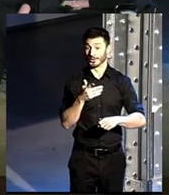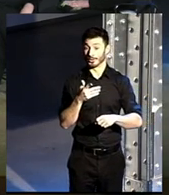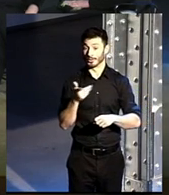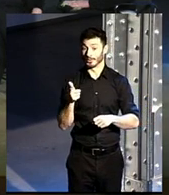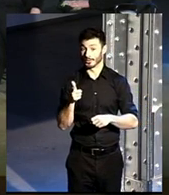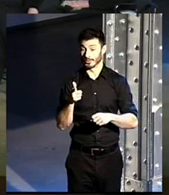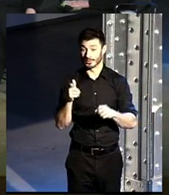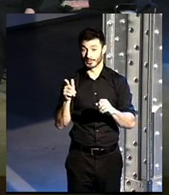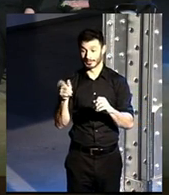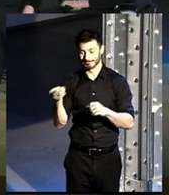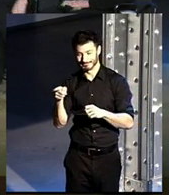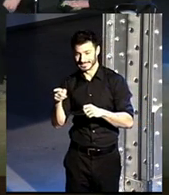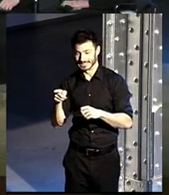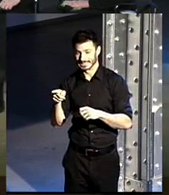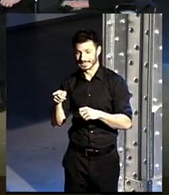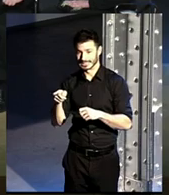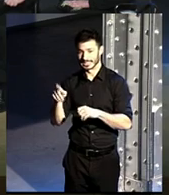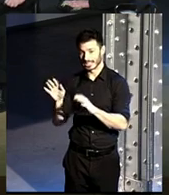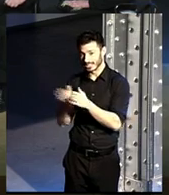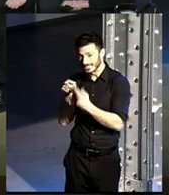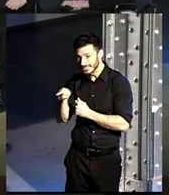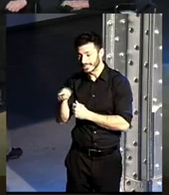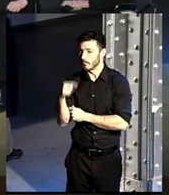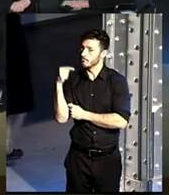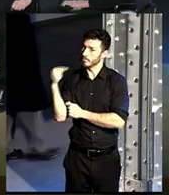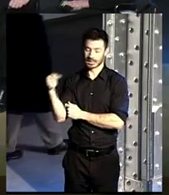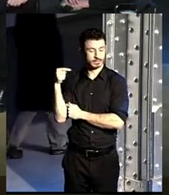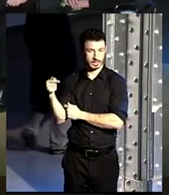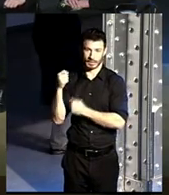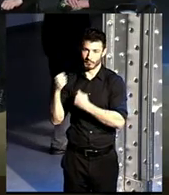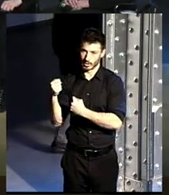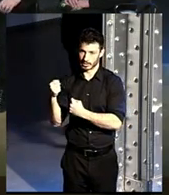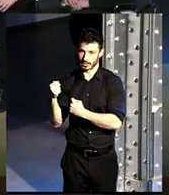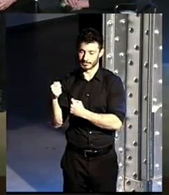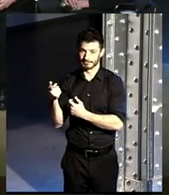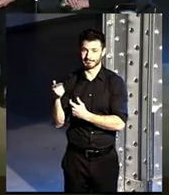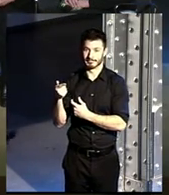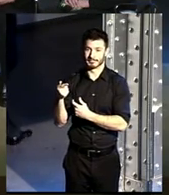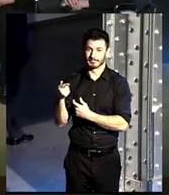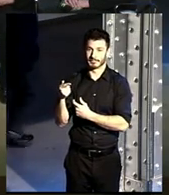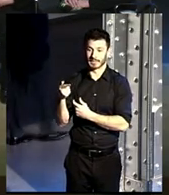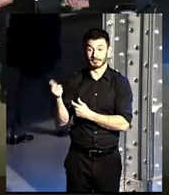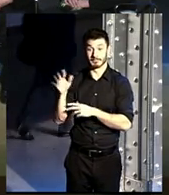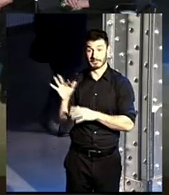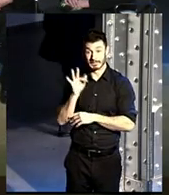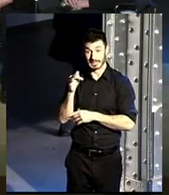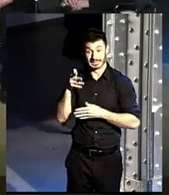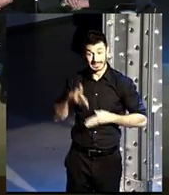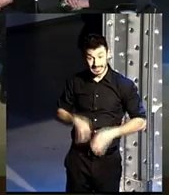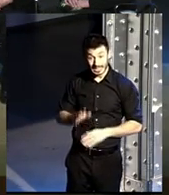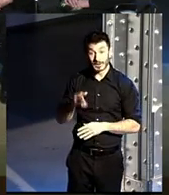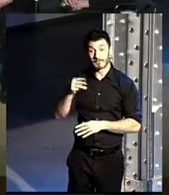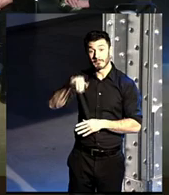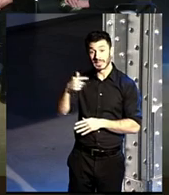pesimista y hay que decir también que Hetzel detestaba los libros sobre el futuro, no solamente el de